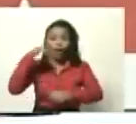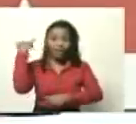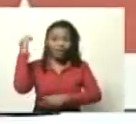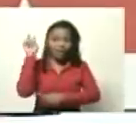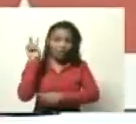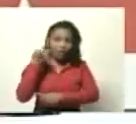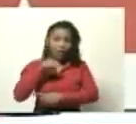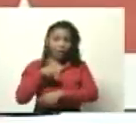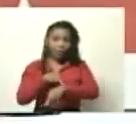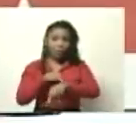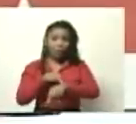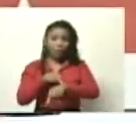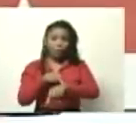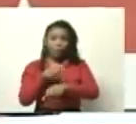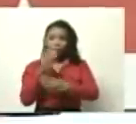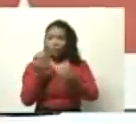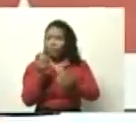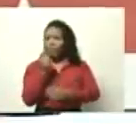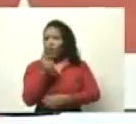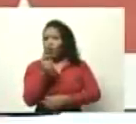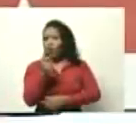momento. Muy pocos.